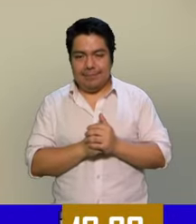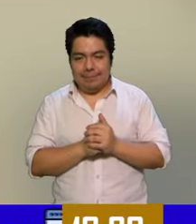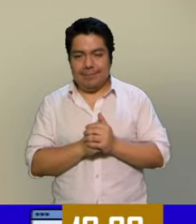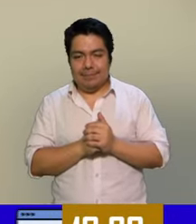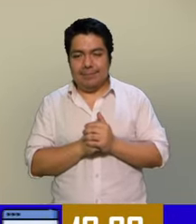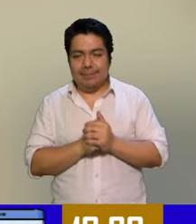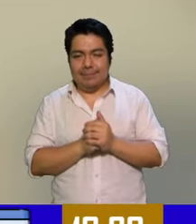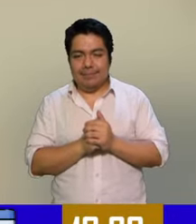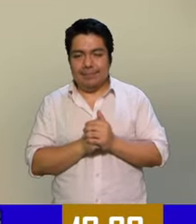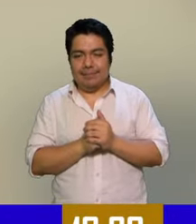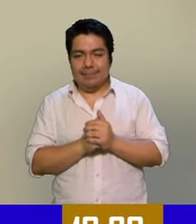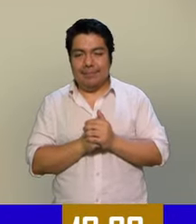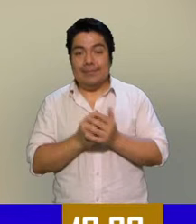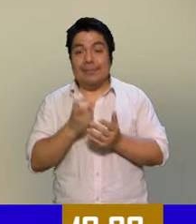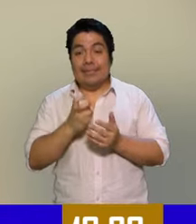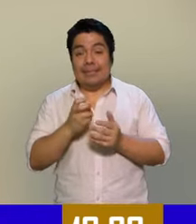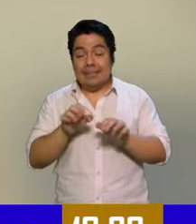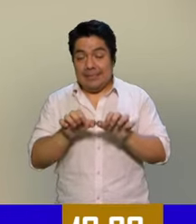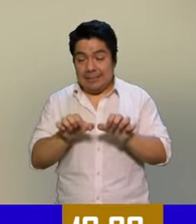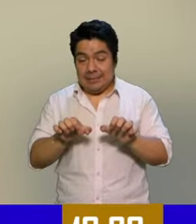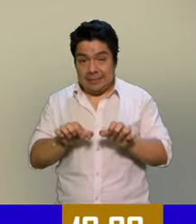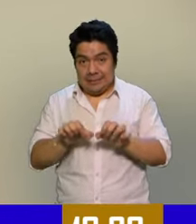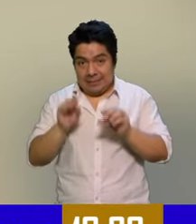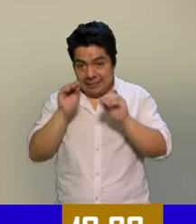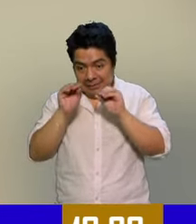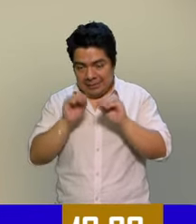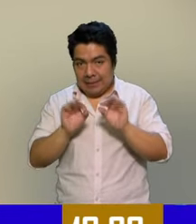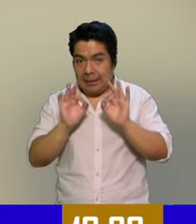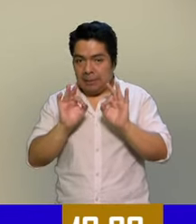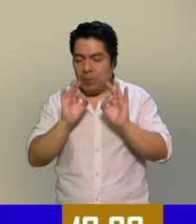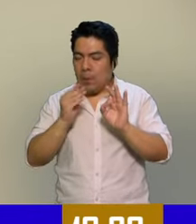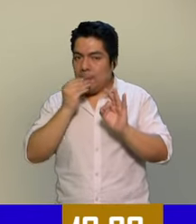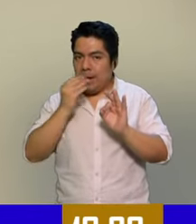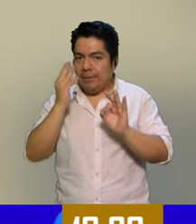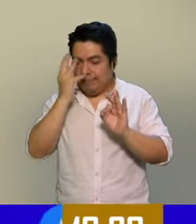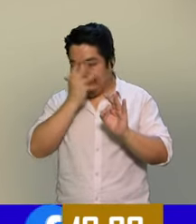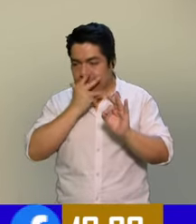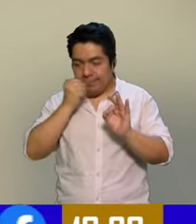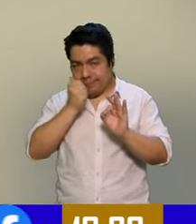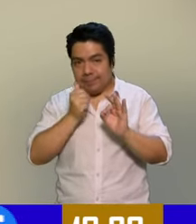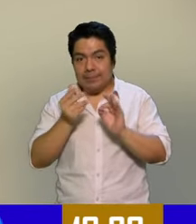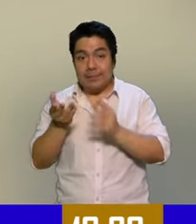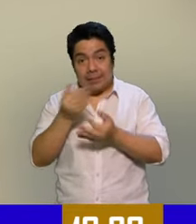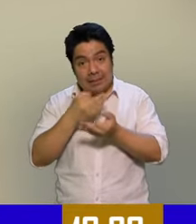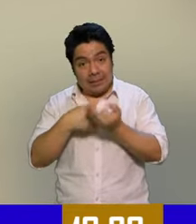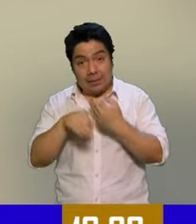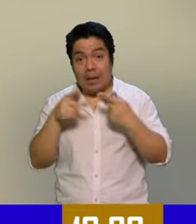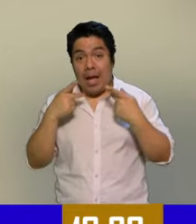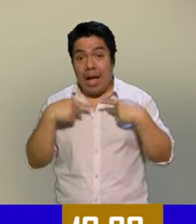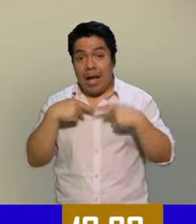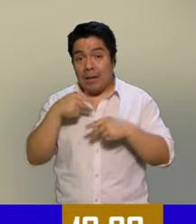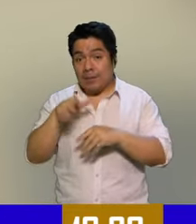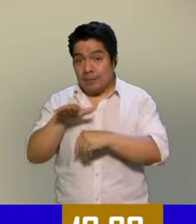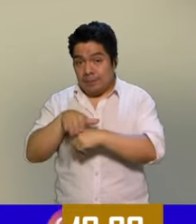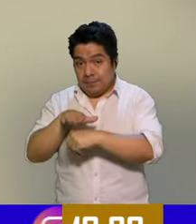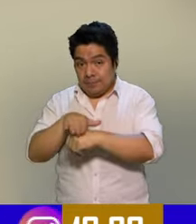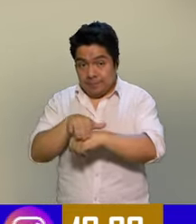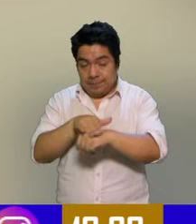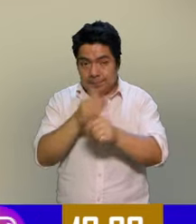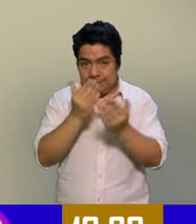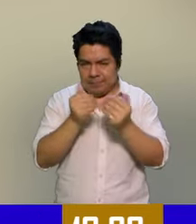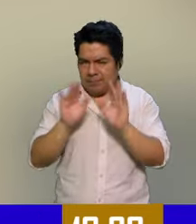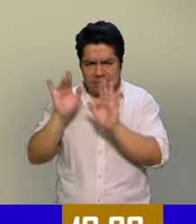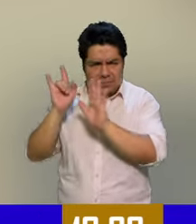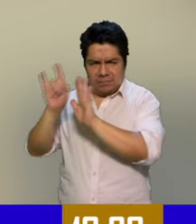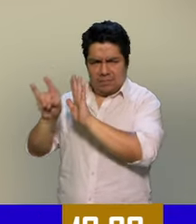Es hermoso. El equipo de diseño del PUEDS se rifó un diseño increíble. Increíble. Es para invitar a todas las personas. ¿Lo podemos pegar aquí? Sí, por